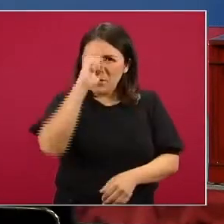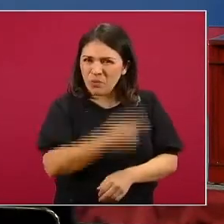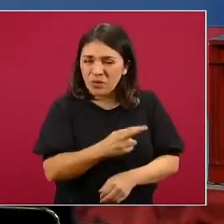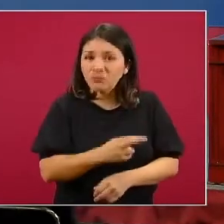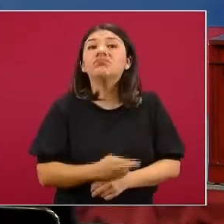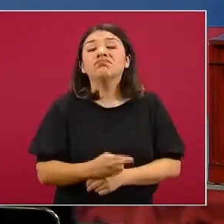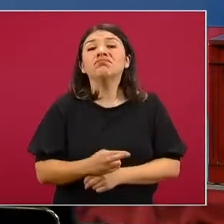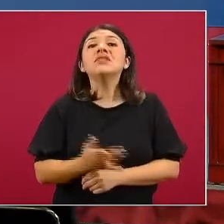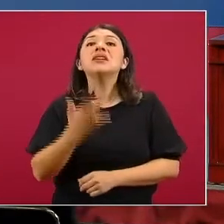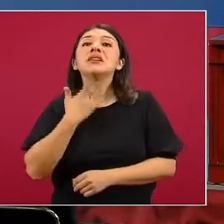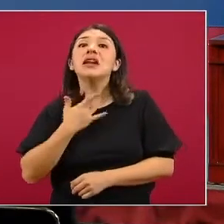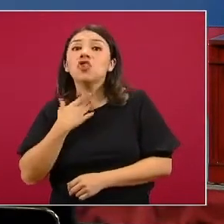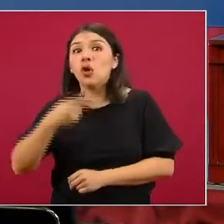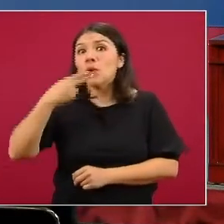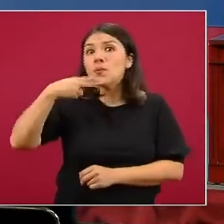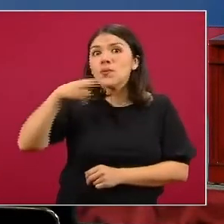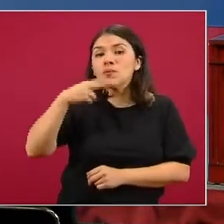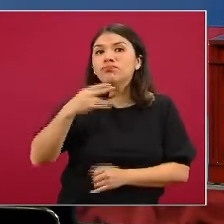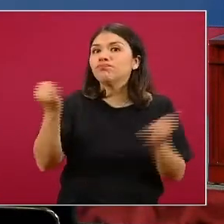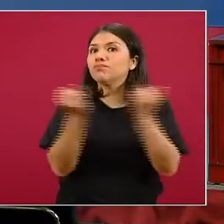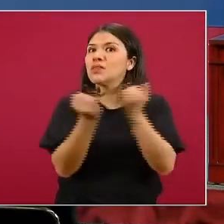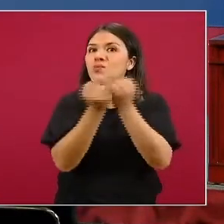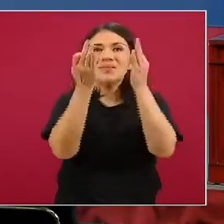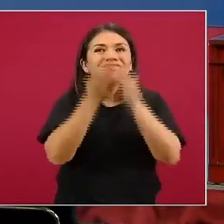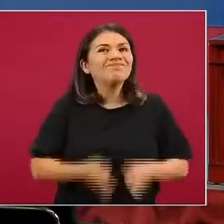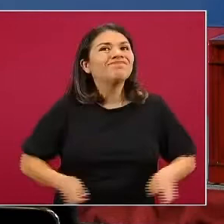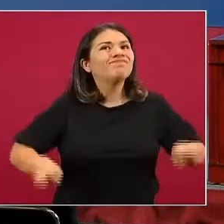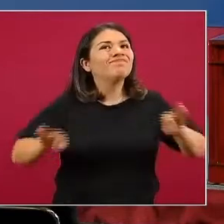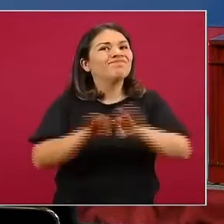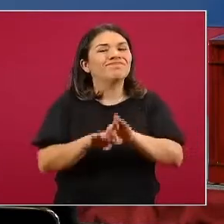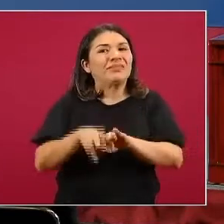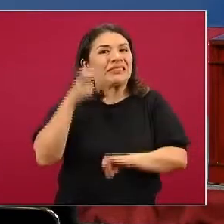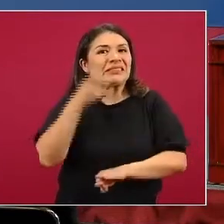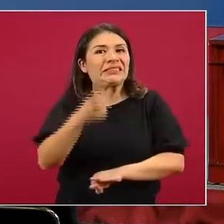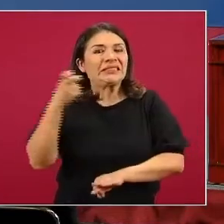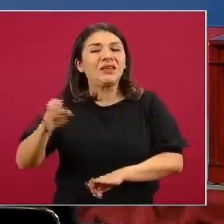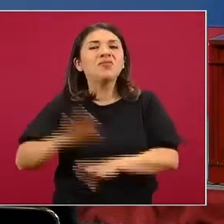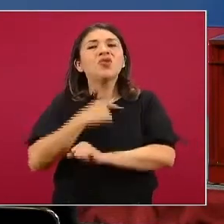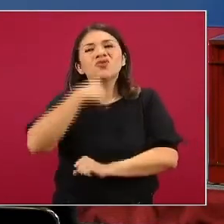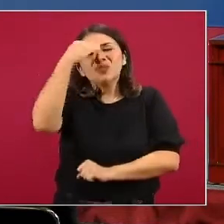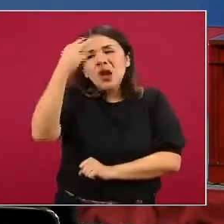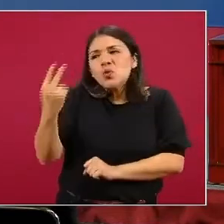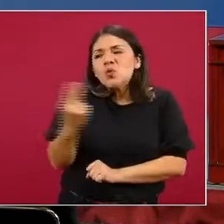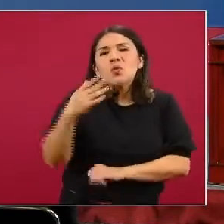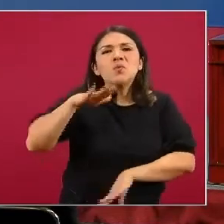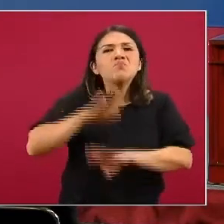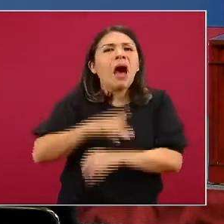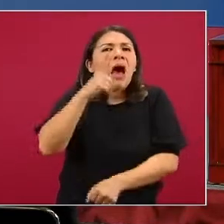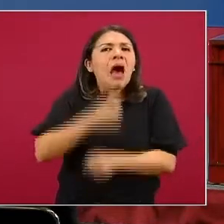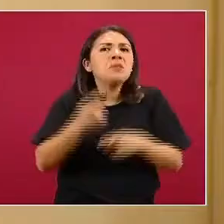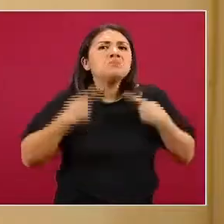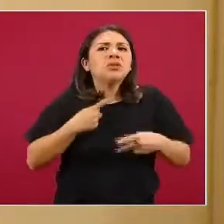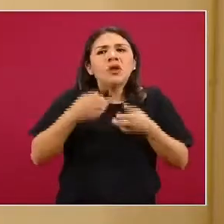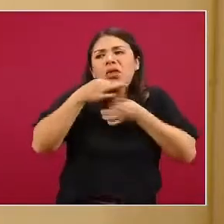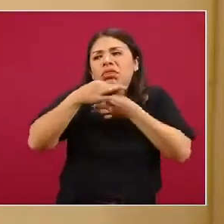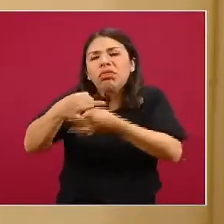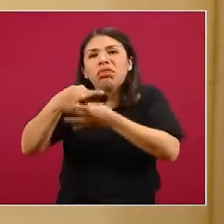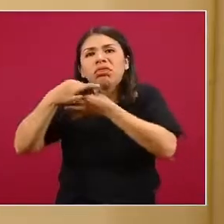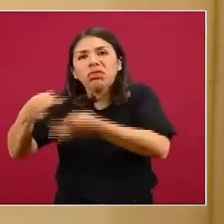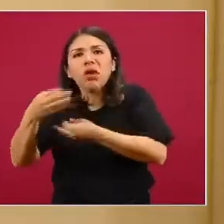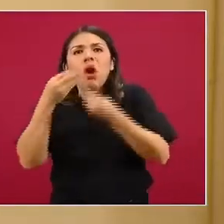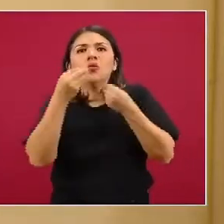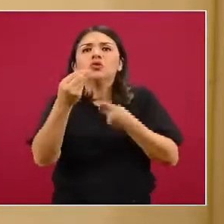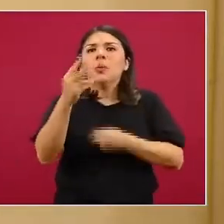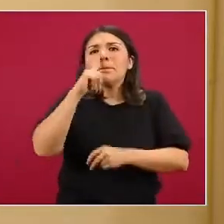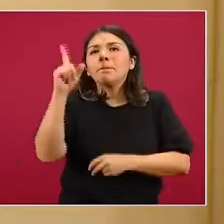tabaco son de una prioridad básica, porque sabemos que son las drogas que más se consumen y las que más causan